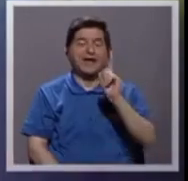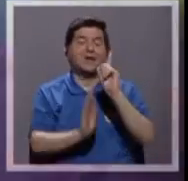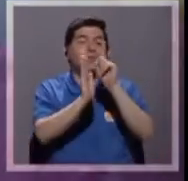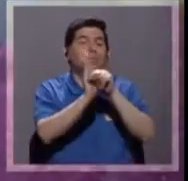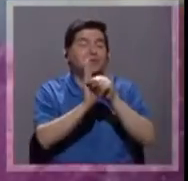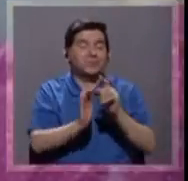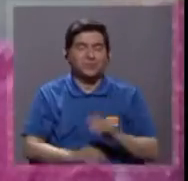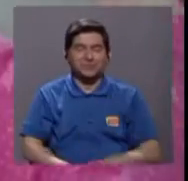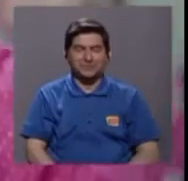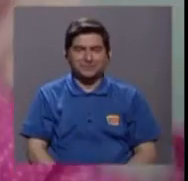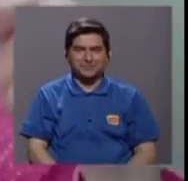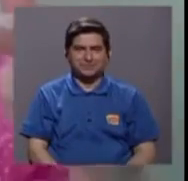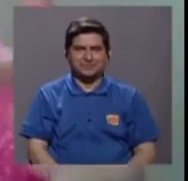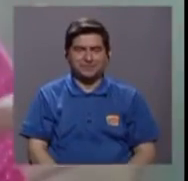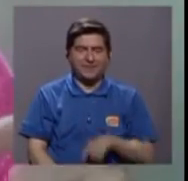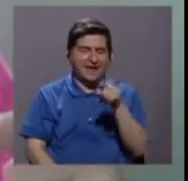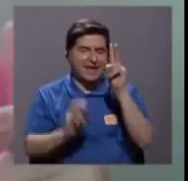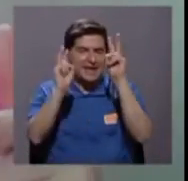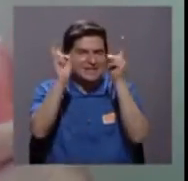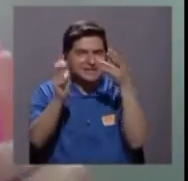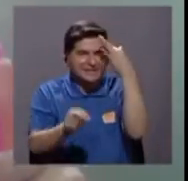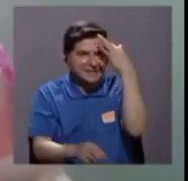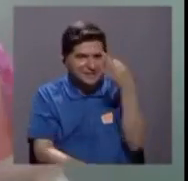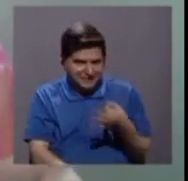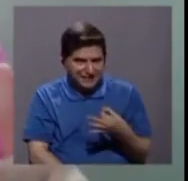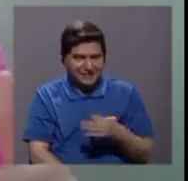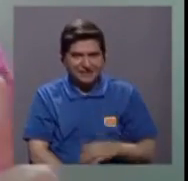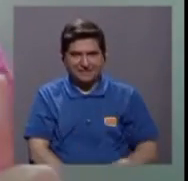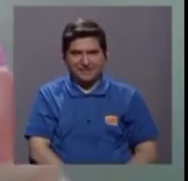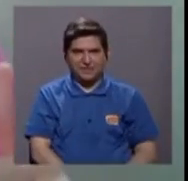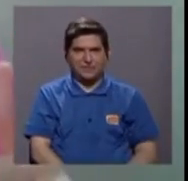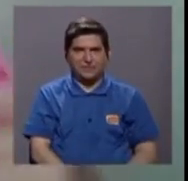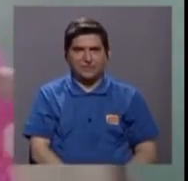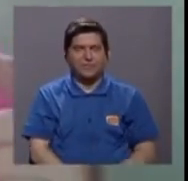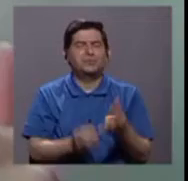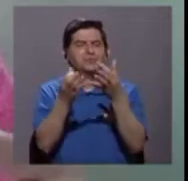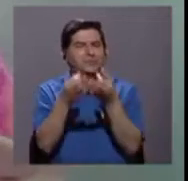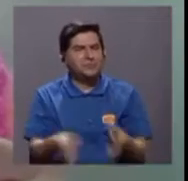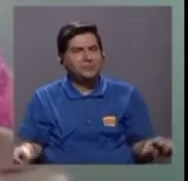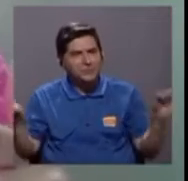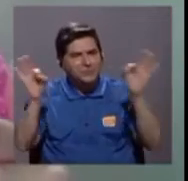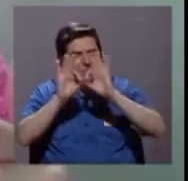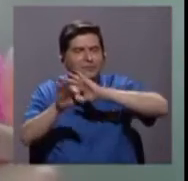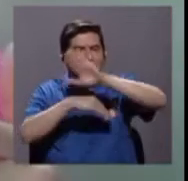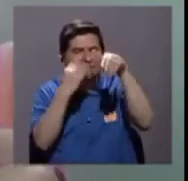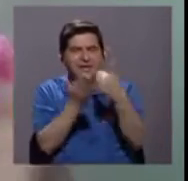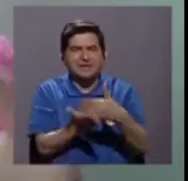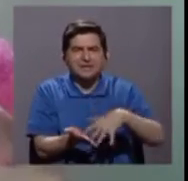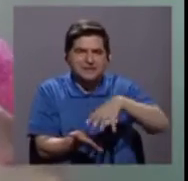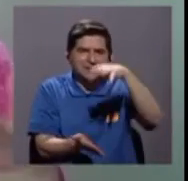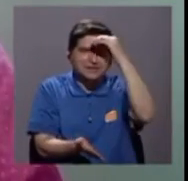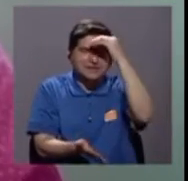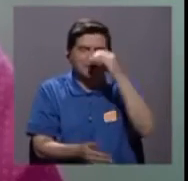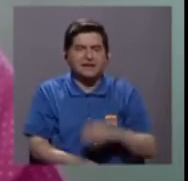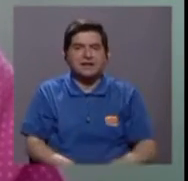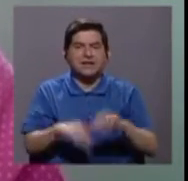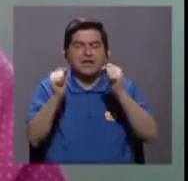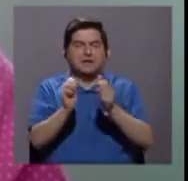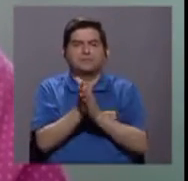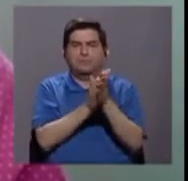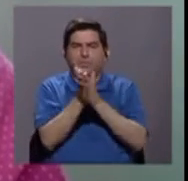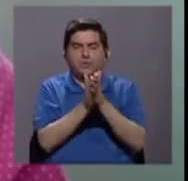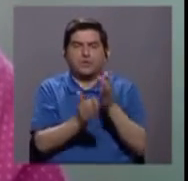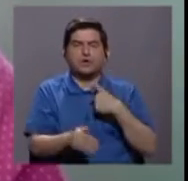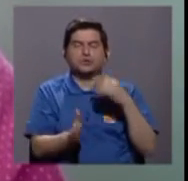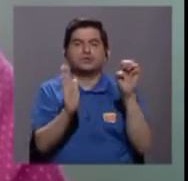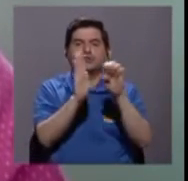doña Marta. En ese tema creo que es muy importante todos los aprendizajes y capitalizar eso. Yo le puedo